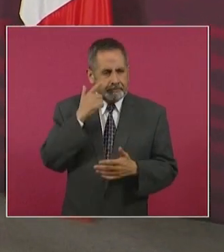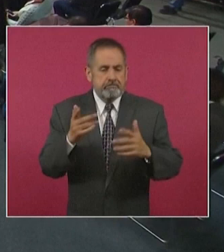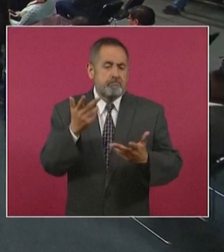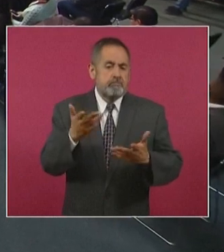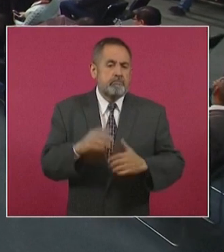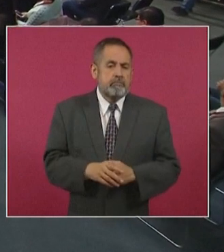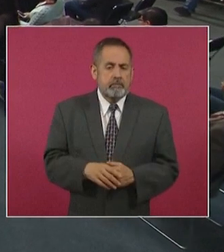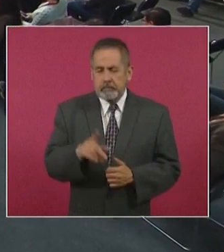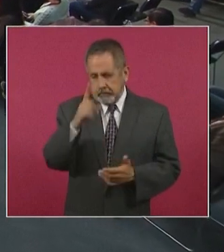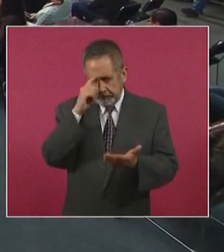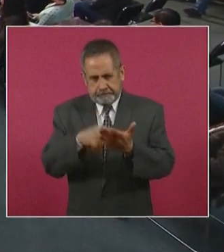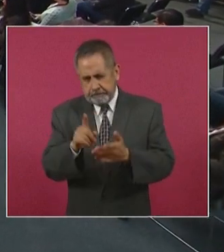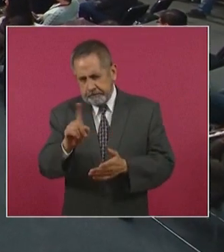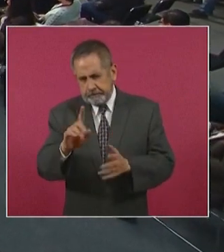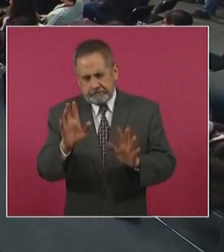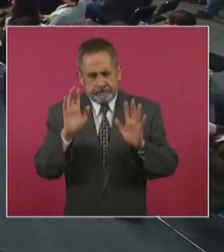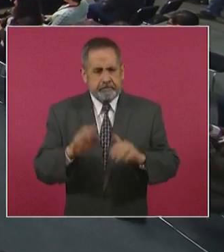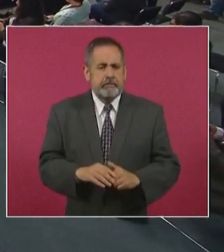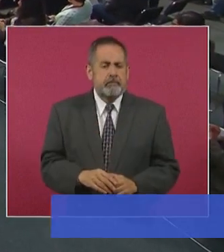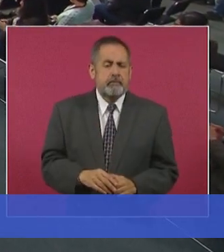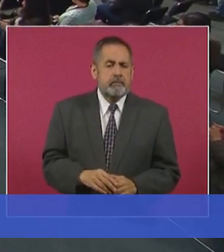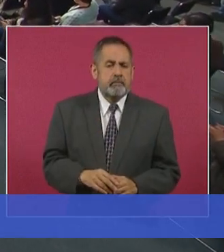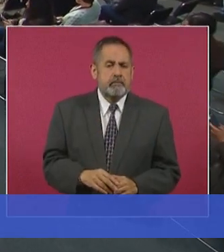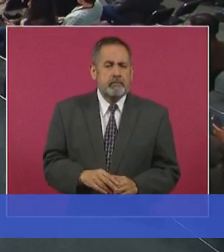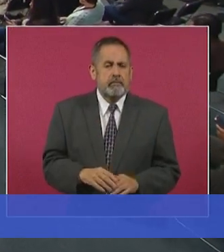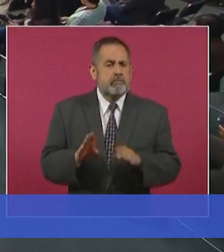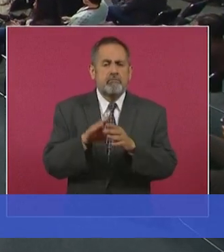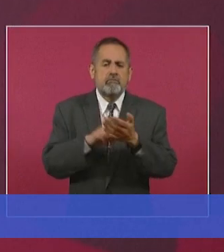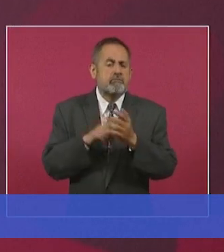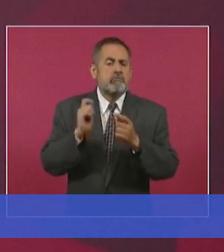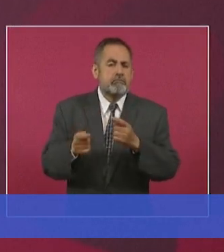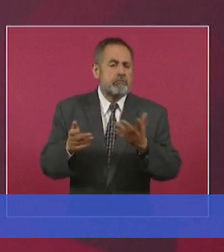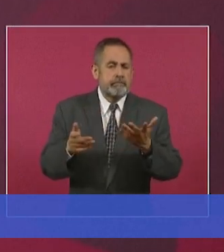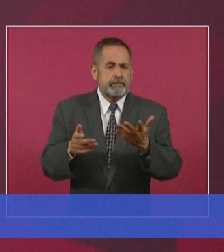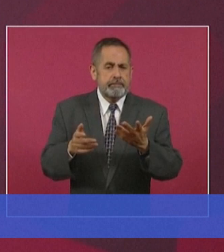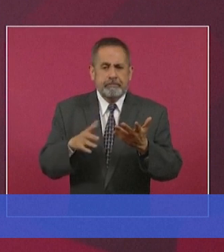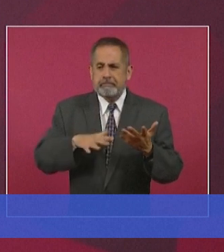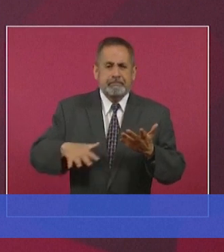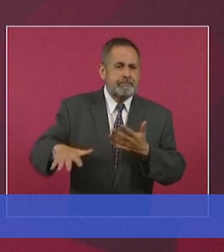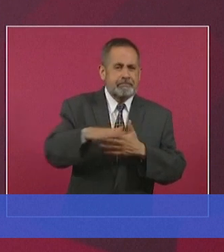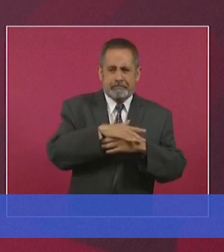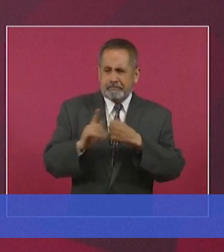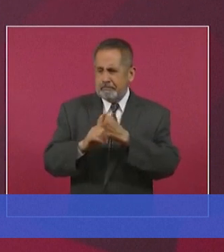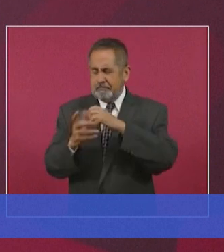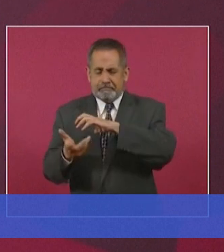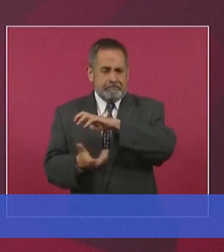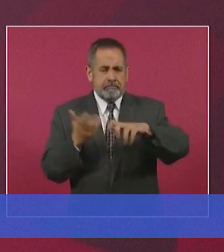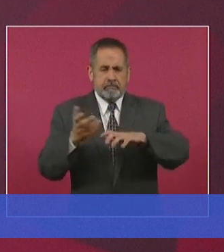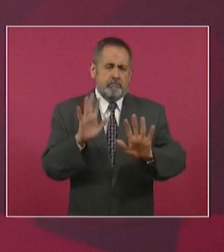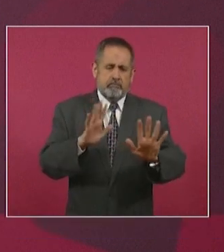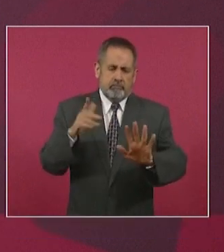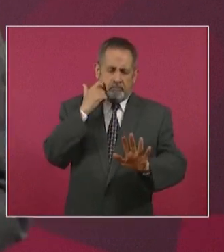No creo yo que haya inestabilidad y además no lo deseo